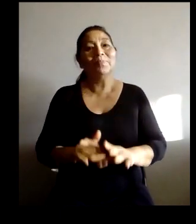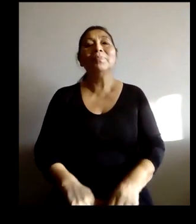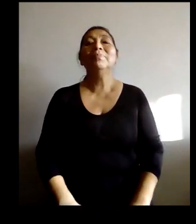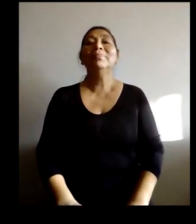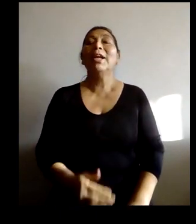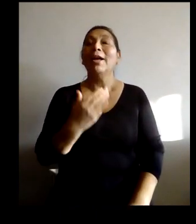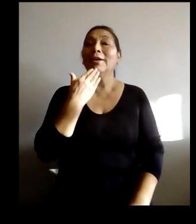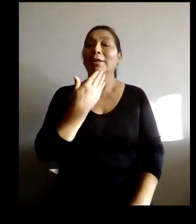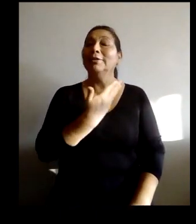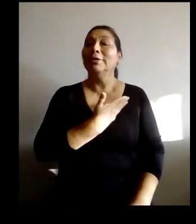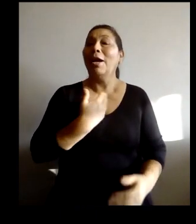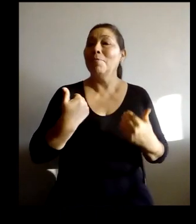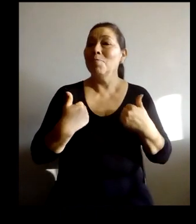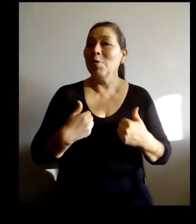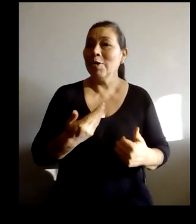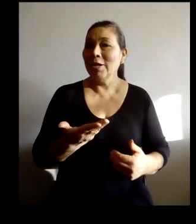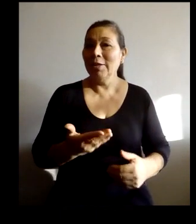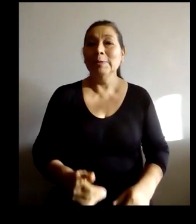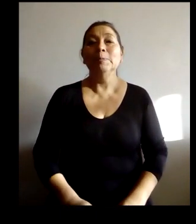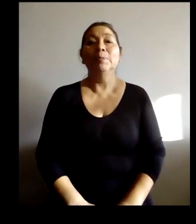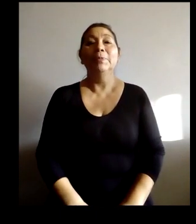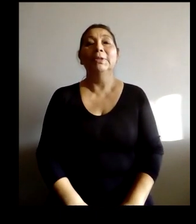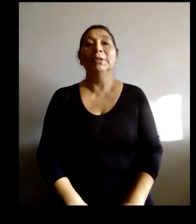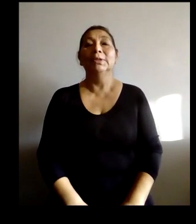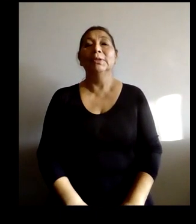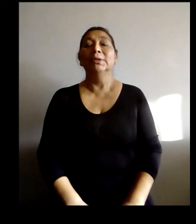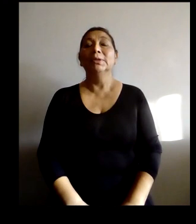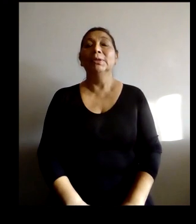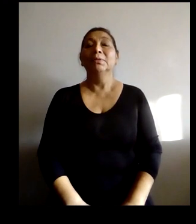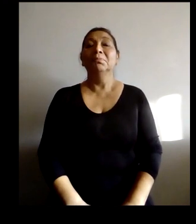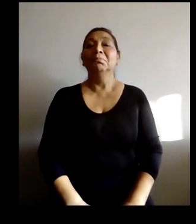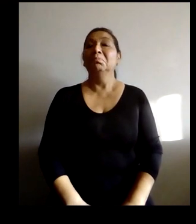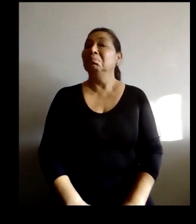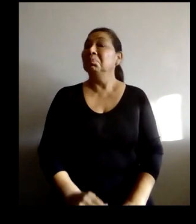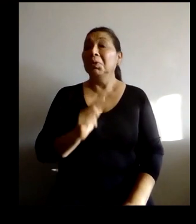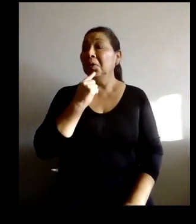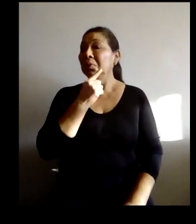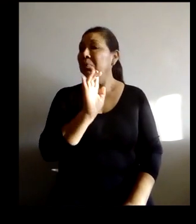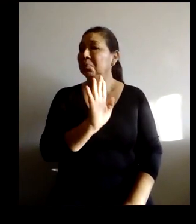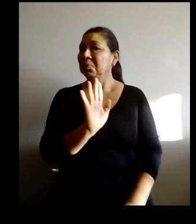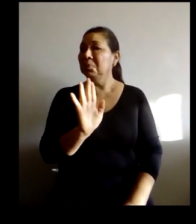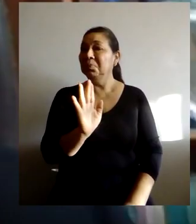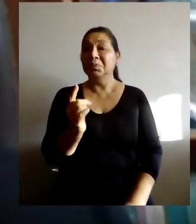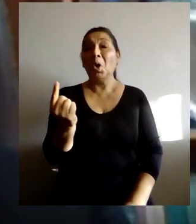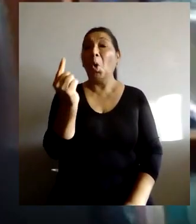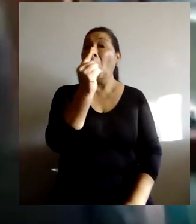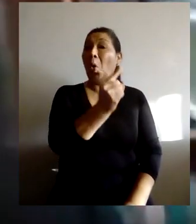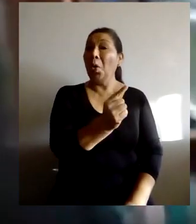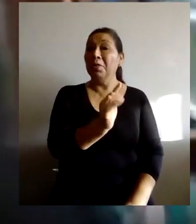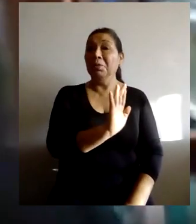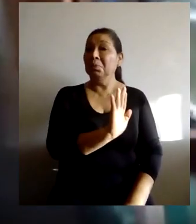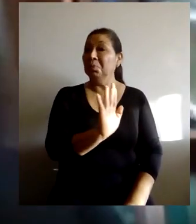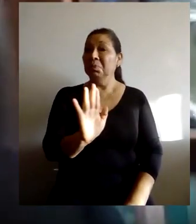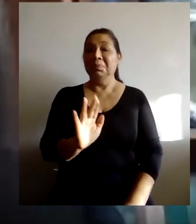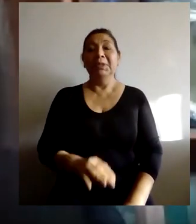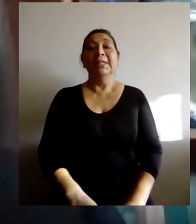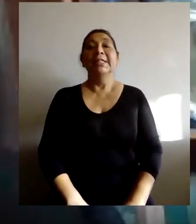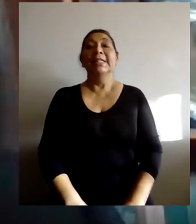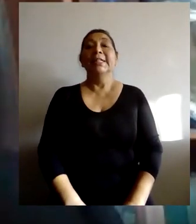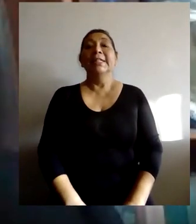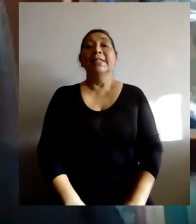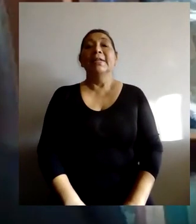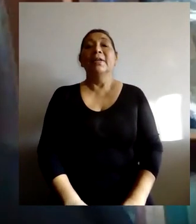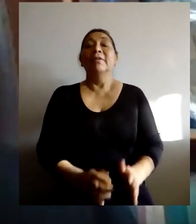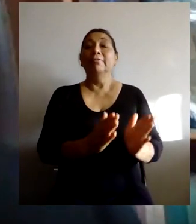Muchas gracias, señor abogado. El abogado de la parte demandante no va a replicar, por tanto no hay